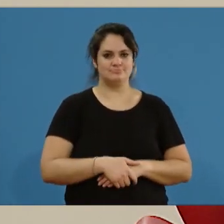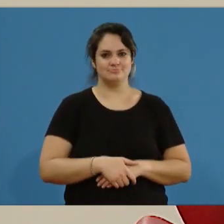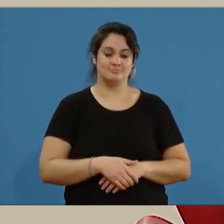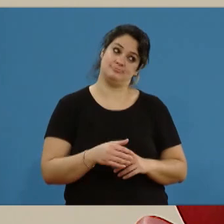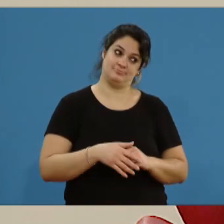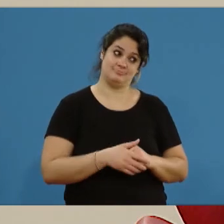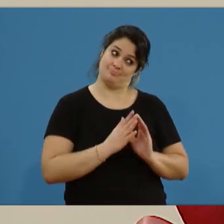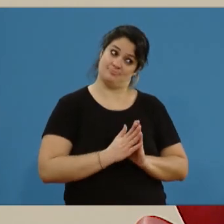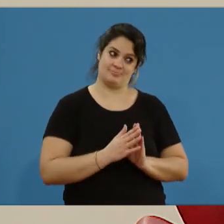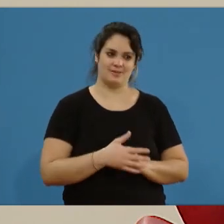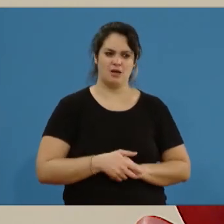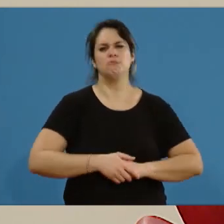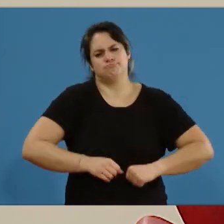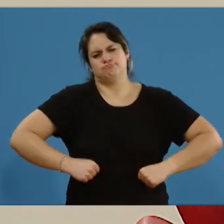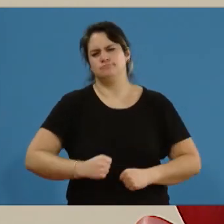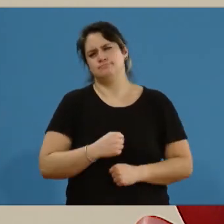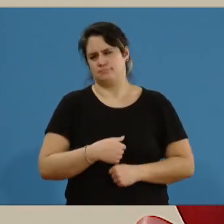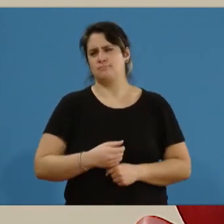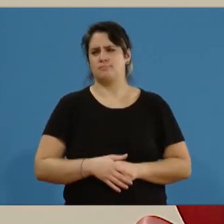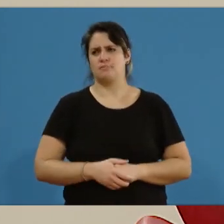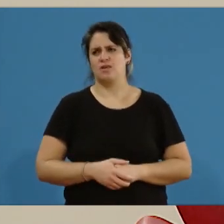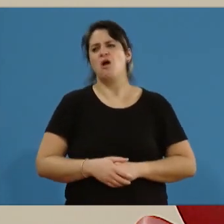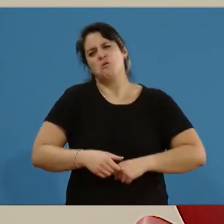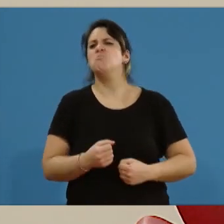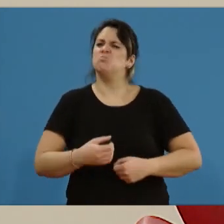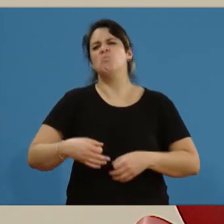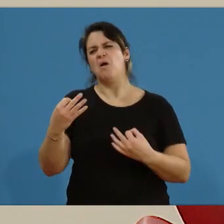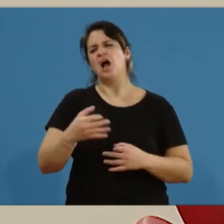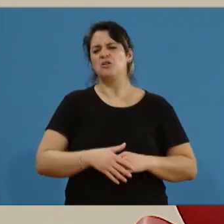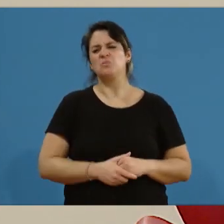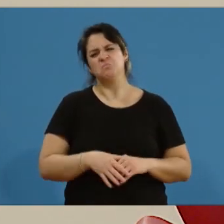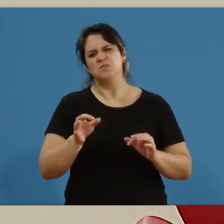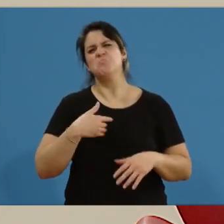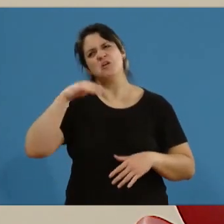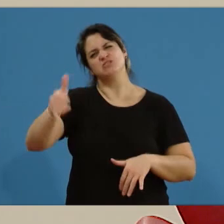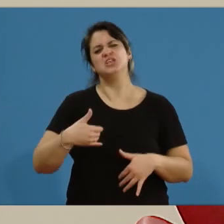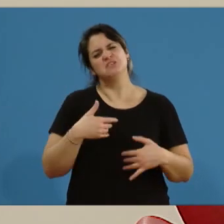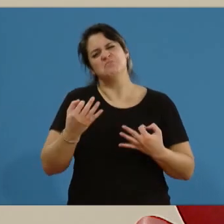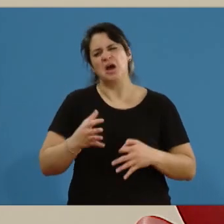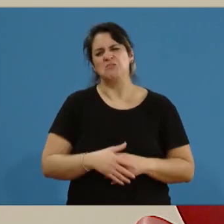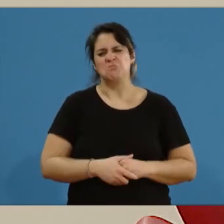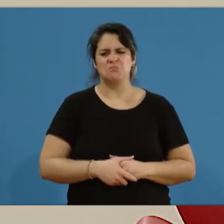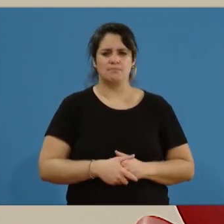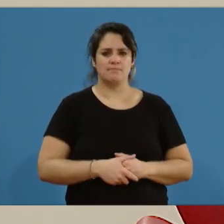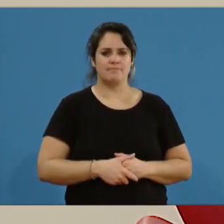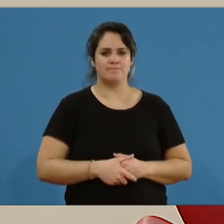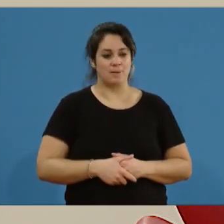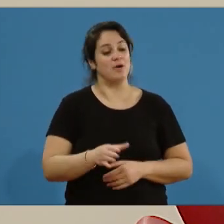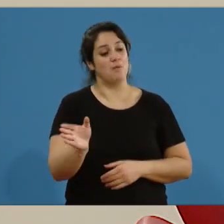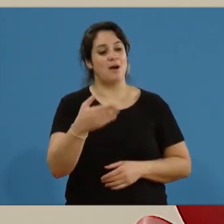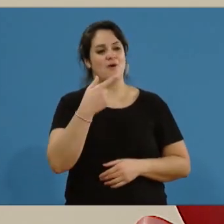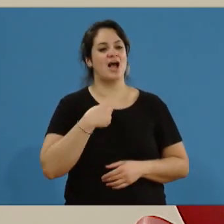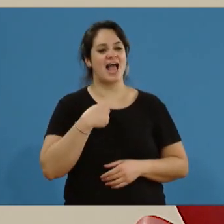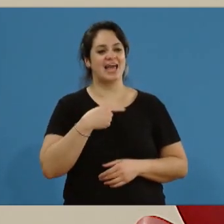Natacha. Ufa. Ufa, bueno. Bueno, sí, está bien. Dale, vení,